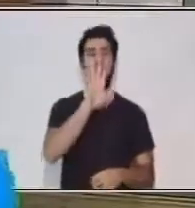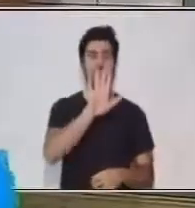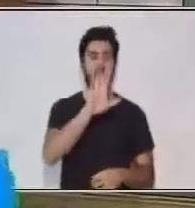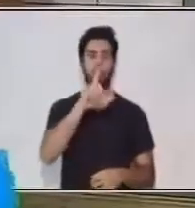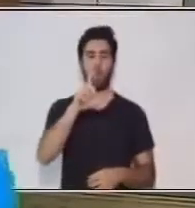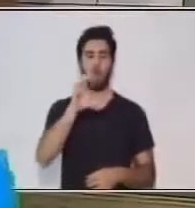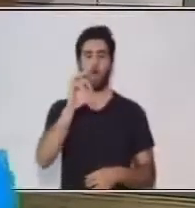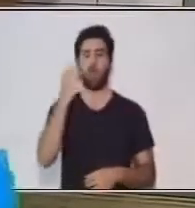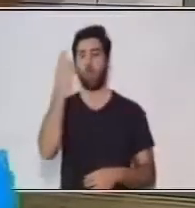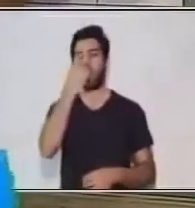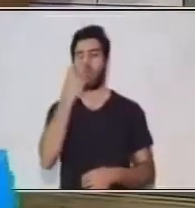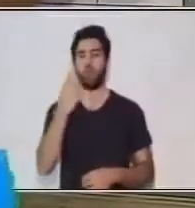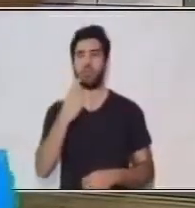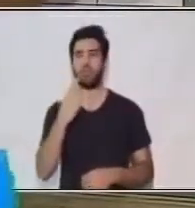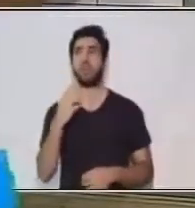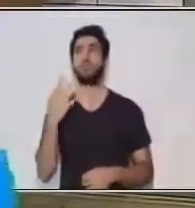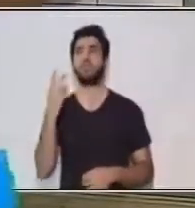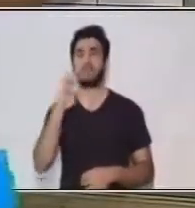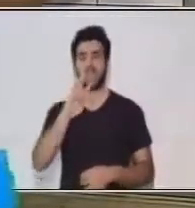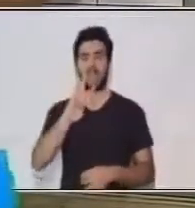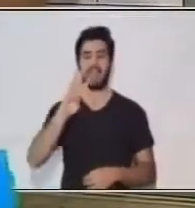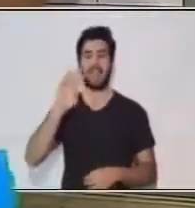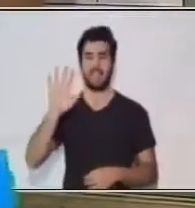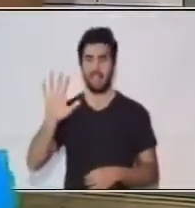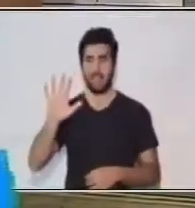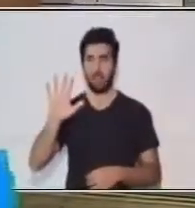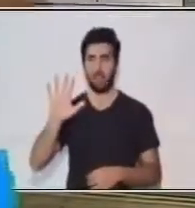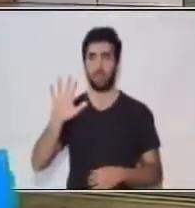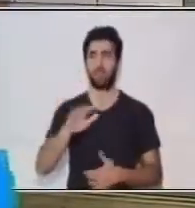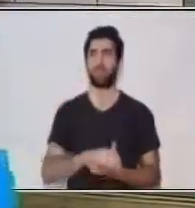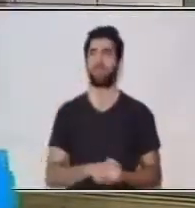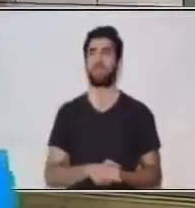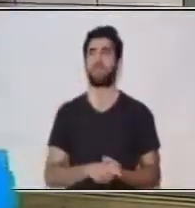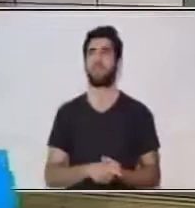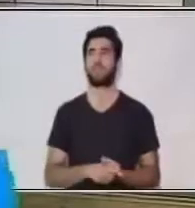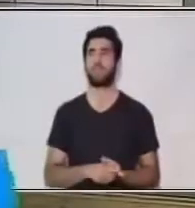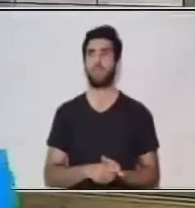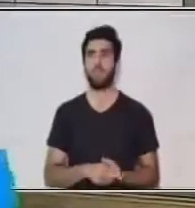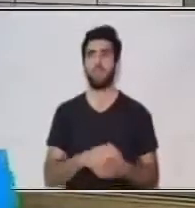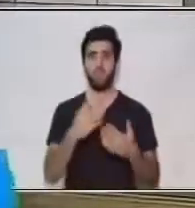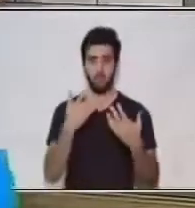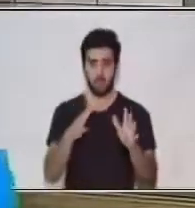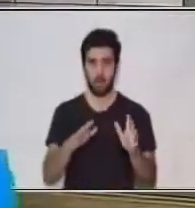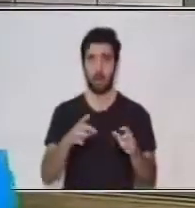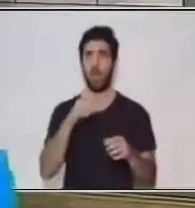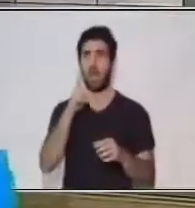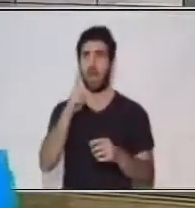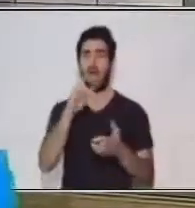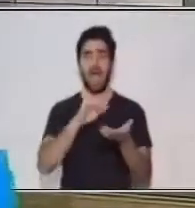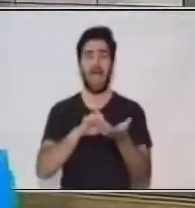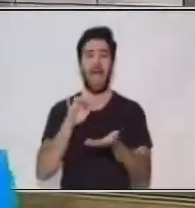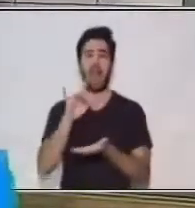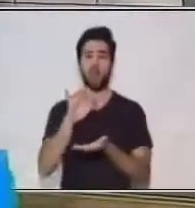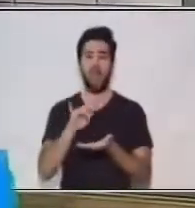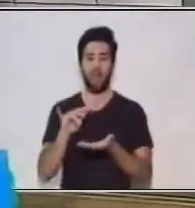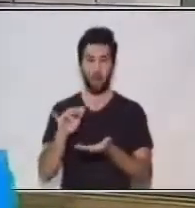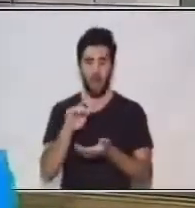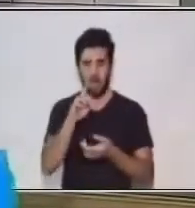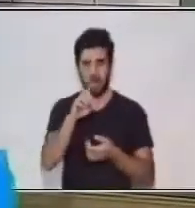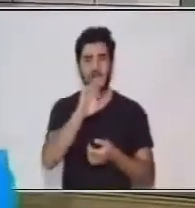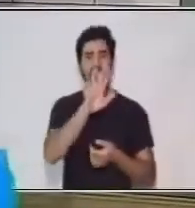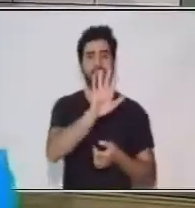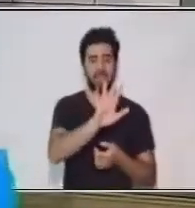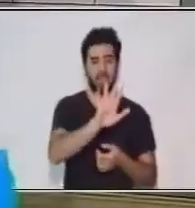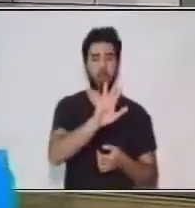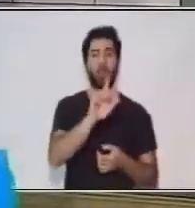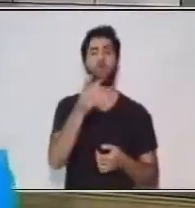de 35 grados. Lo ingresamos a la calculadora, presionamos 5,